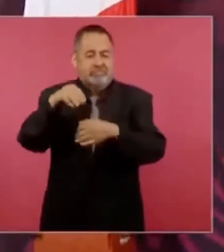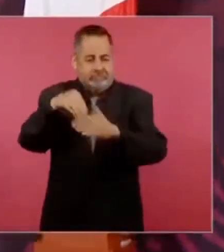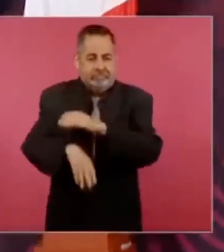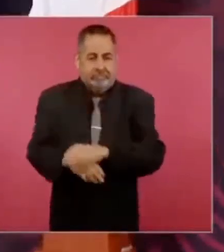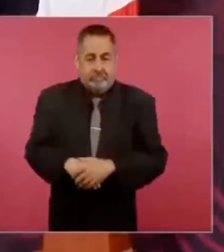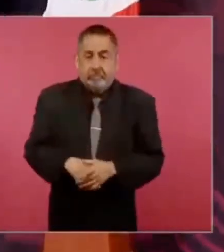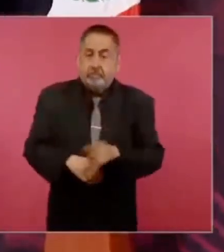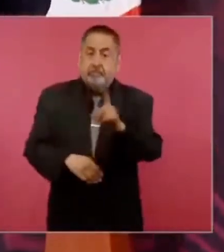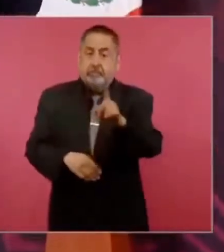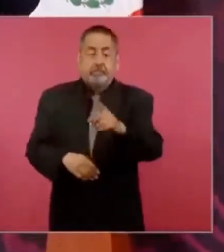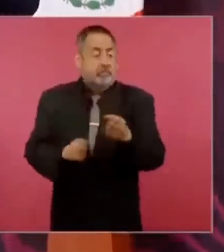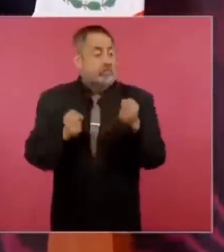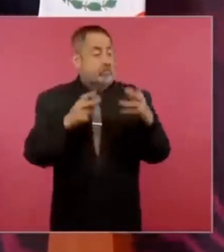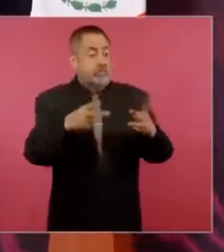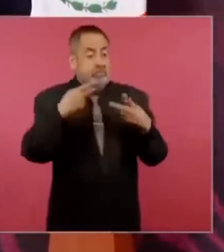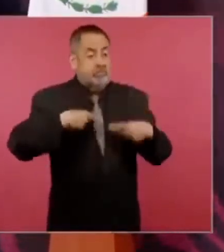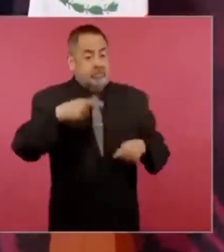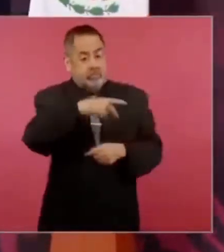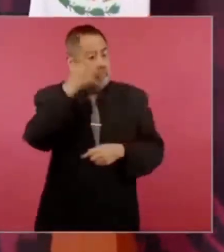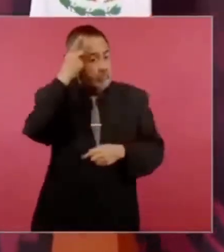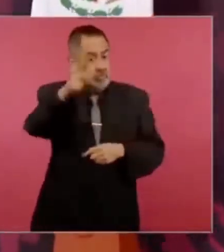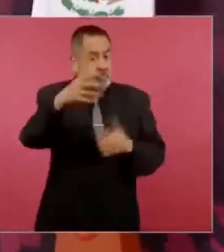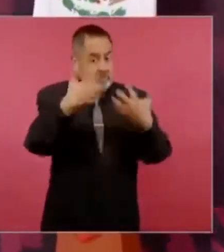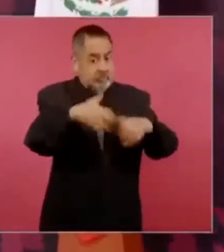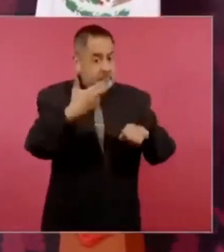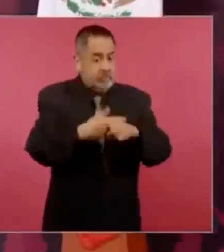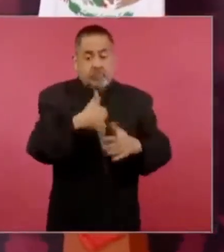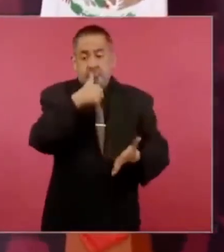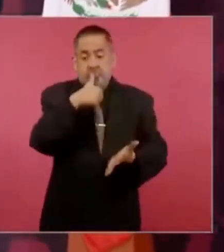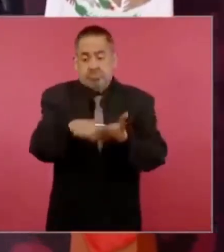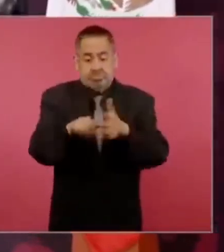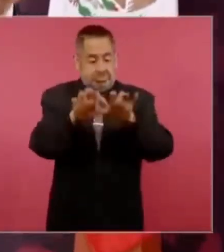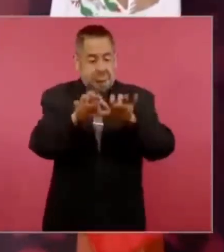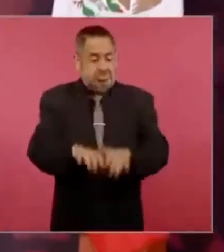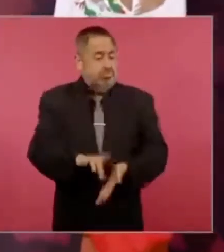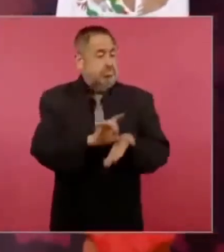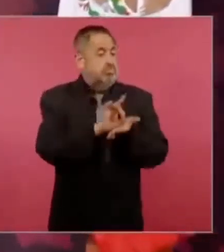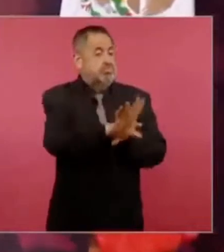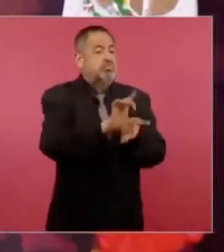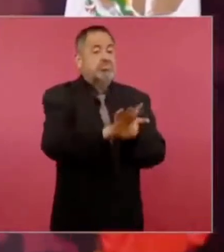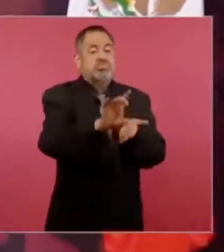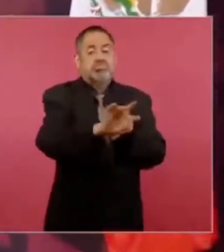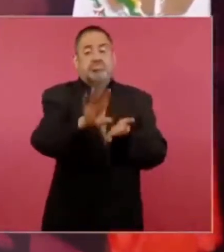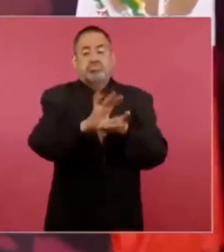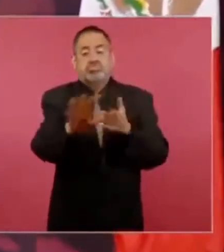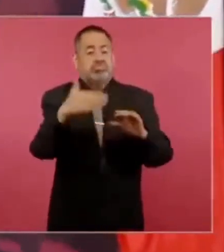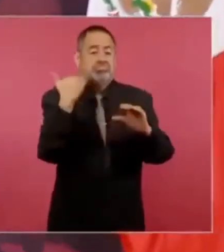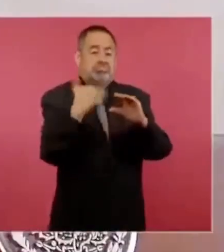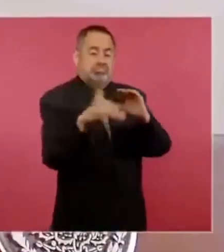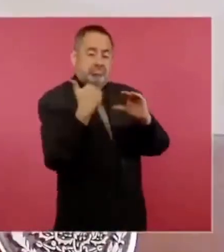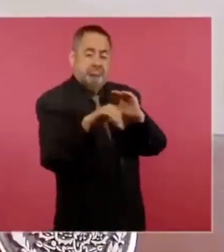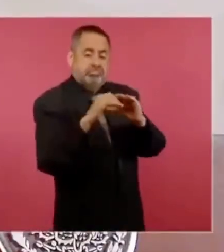empresas, dueños de empresas, mandaron cartas a sus trabajadores